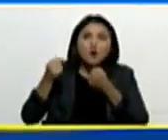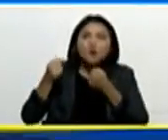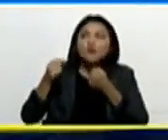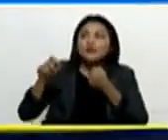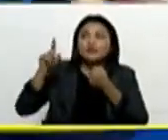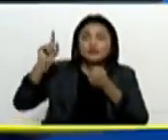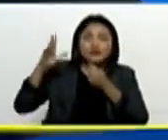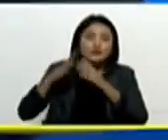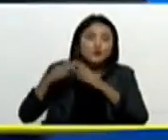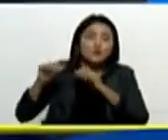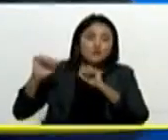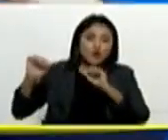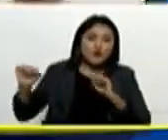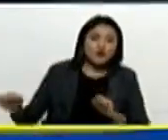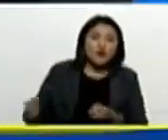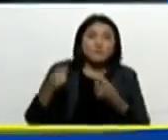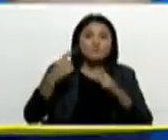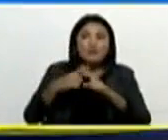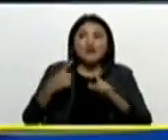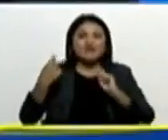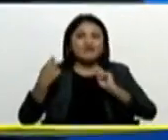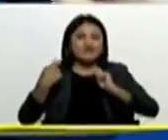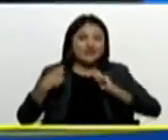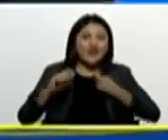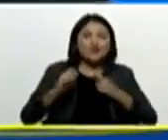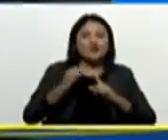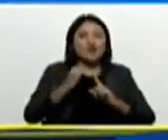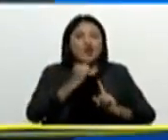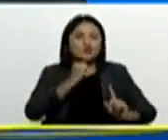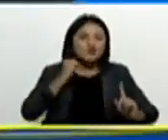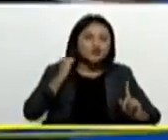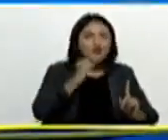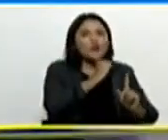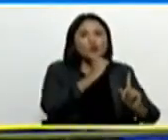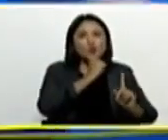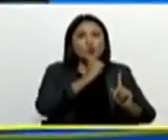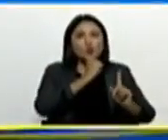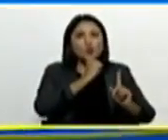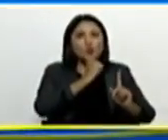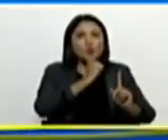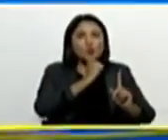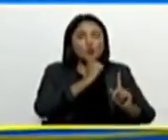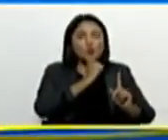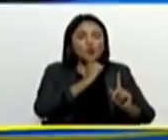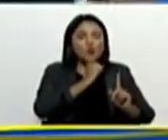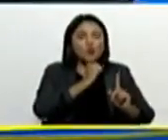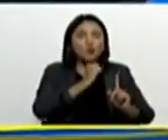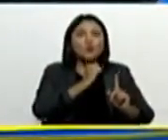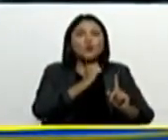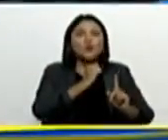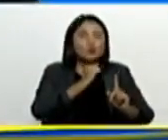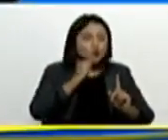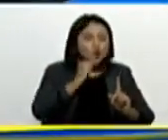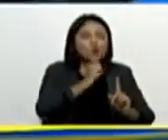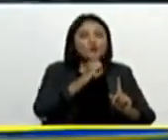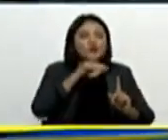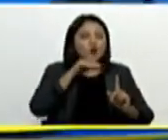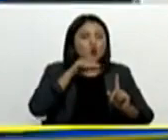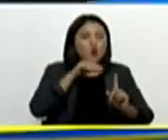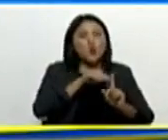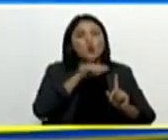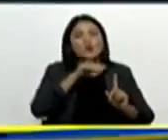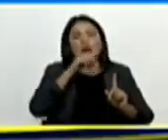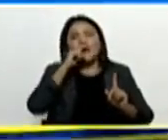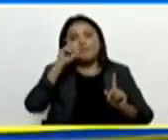pesar de los intentos de asesinato, porque hubo un intento de asesinato abierto, cobarde, contra Nicolás, contra su Estado